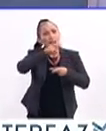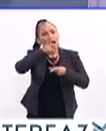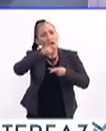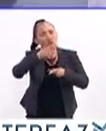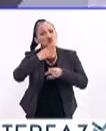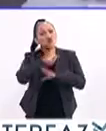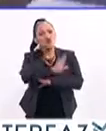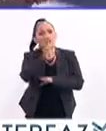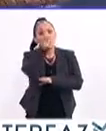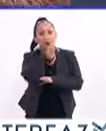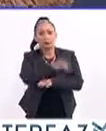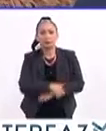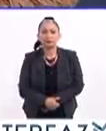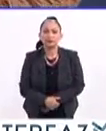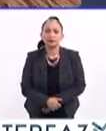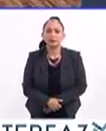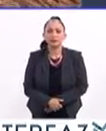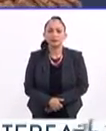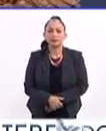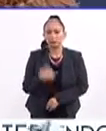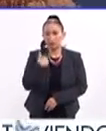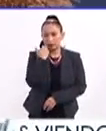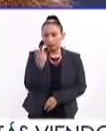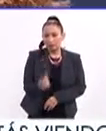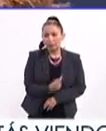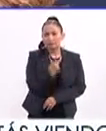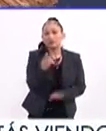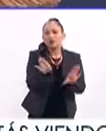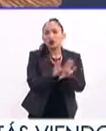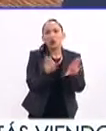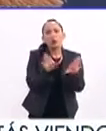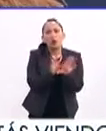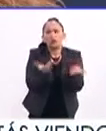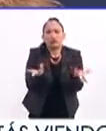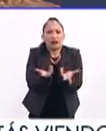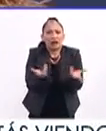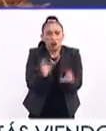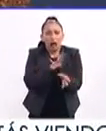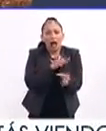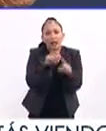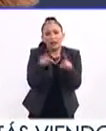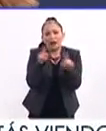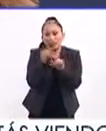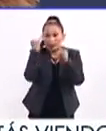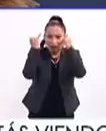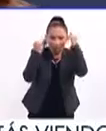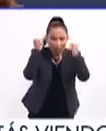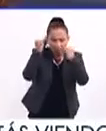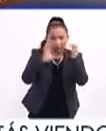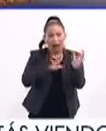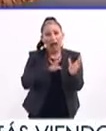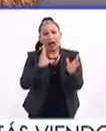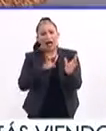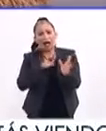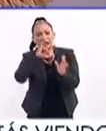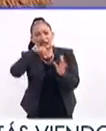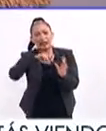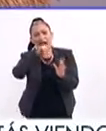preservación de las lenguas. Sin duda alguna. Yo quisiera preguntarles cómo hacer, porque bueno, existen muchas estrategias, existe el